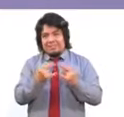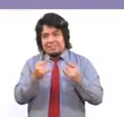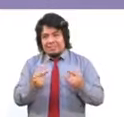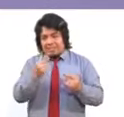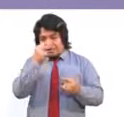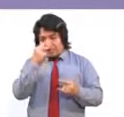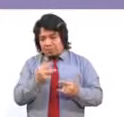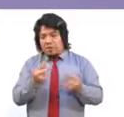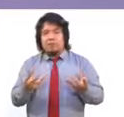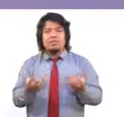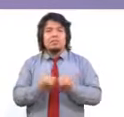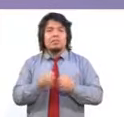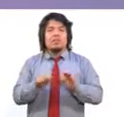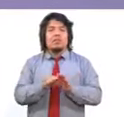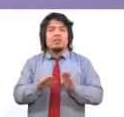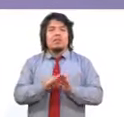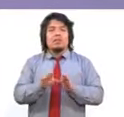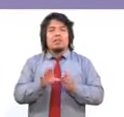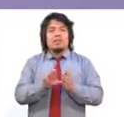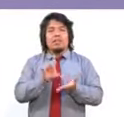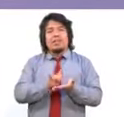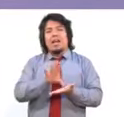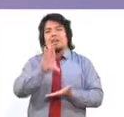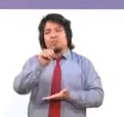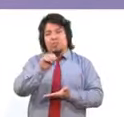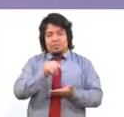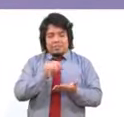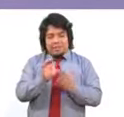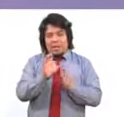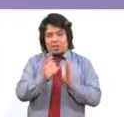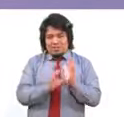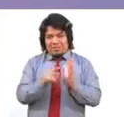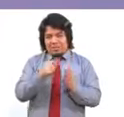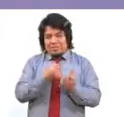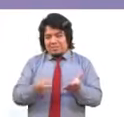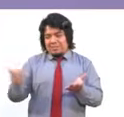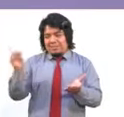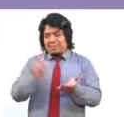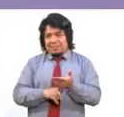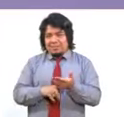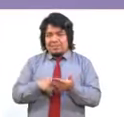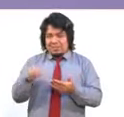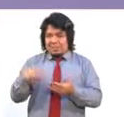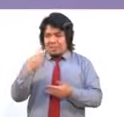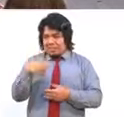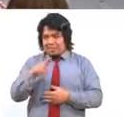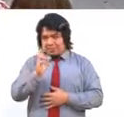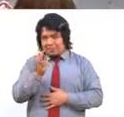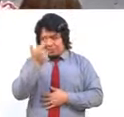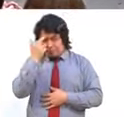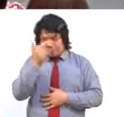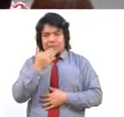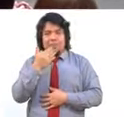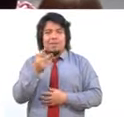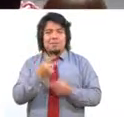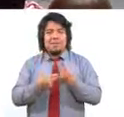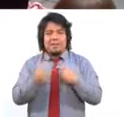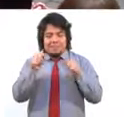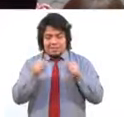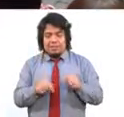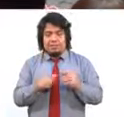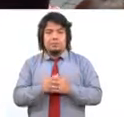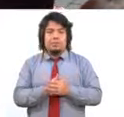lo que ha sido la Constitución de la Ciudad de México. Así que bienvenidas a la Casa del Pueblo. El día de hoy, como